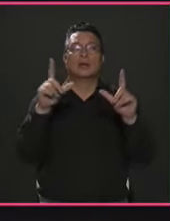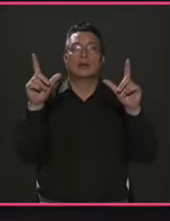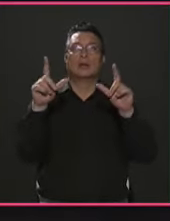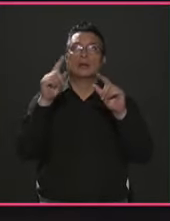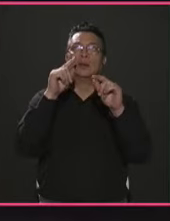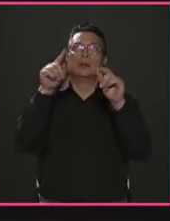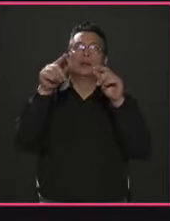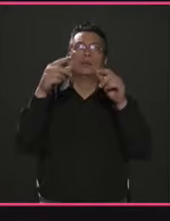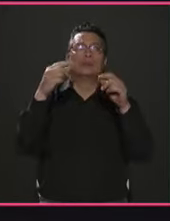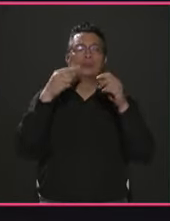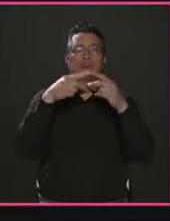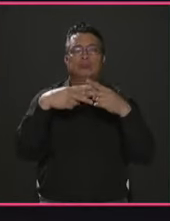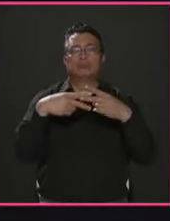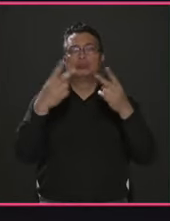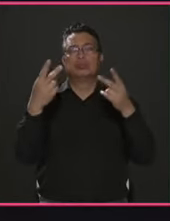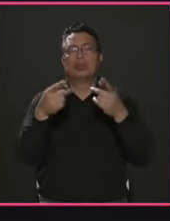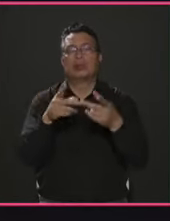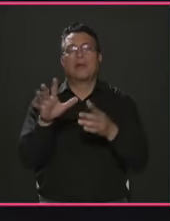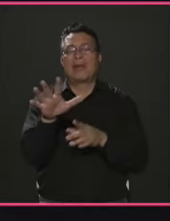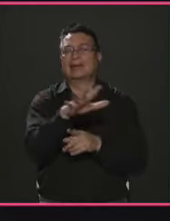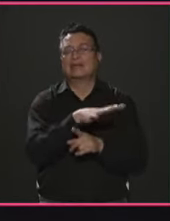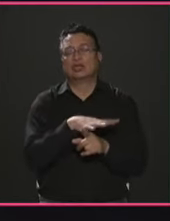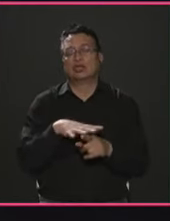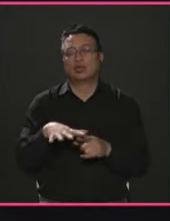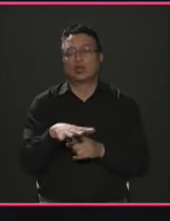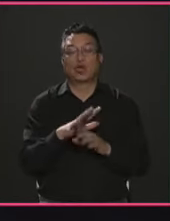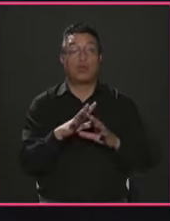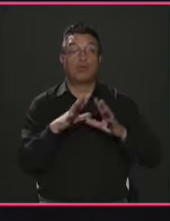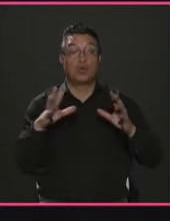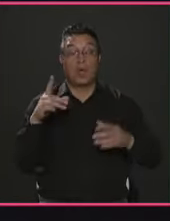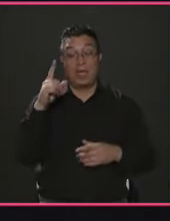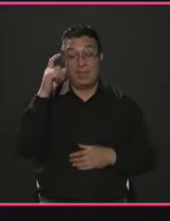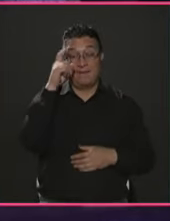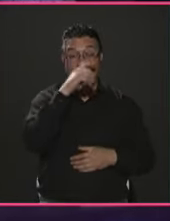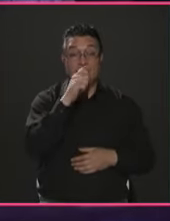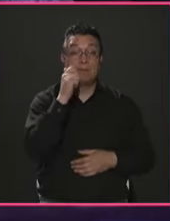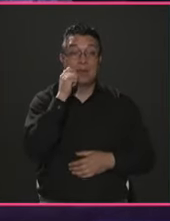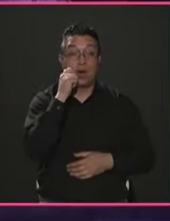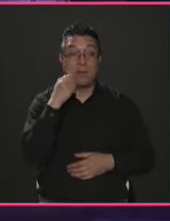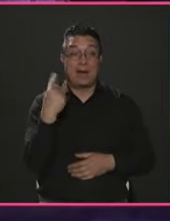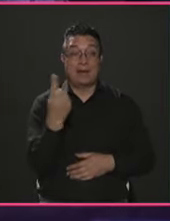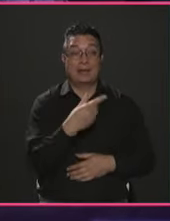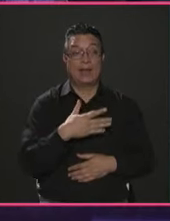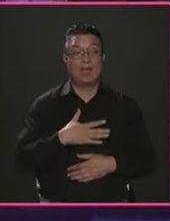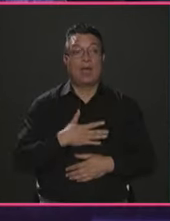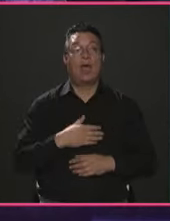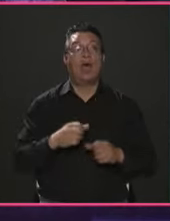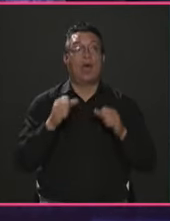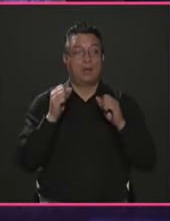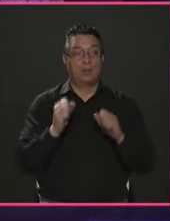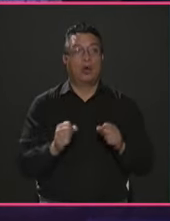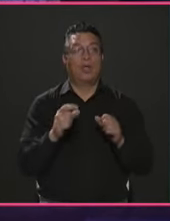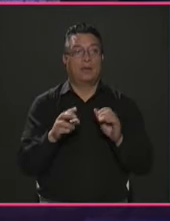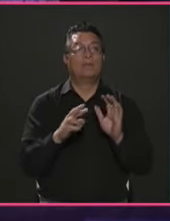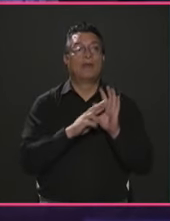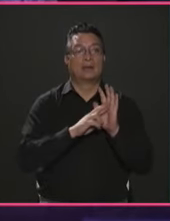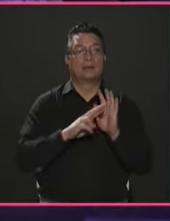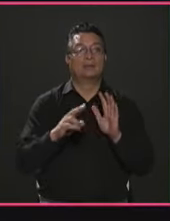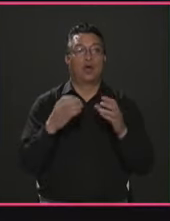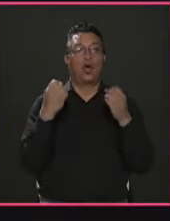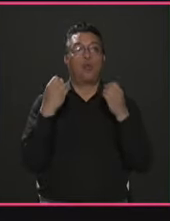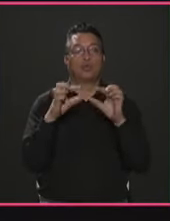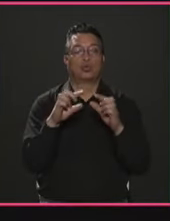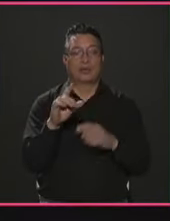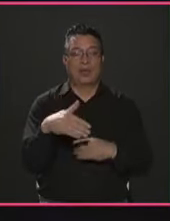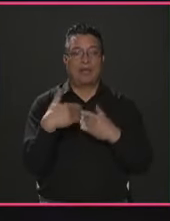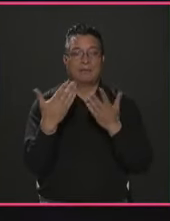efectivamente como una situación muy compleja para la humanidad puede representar una oportunidad